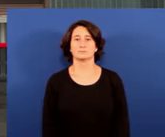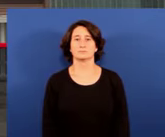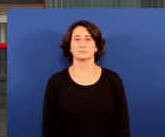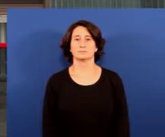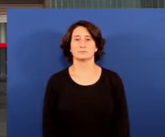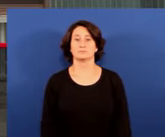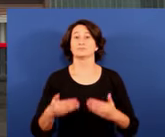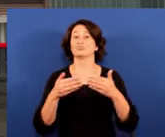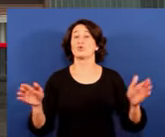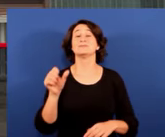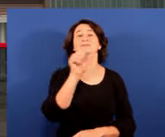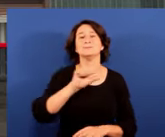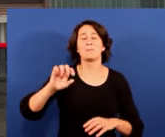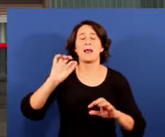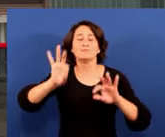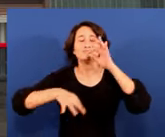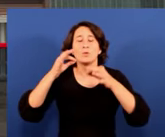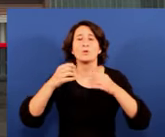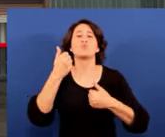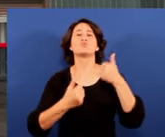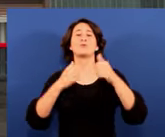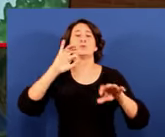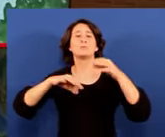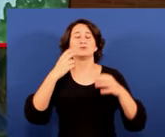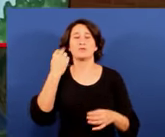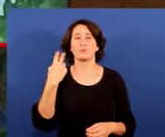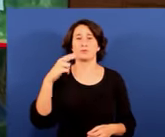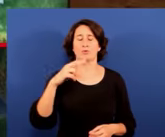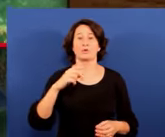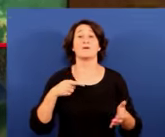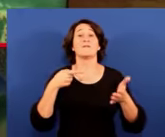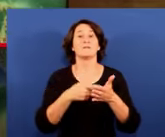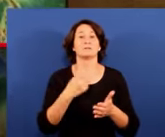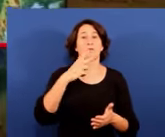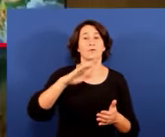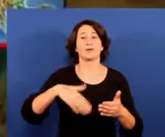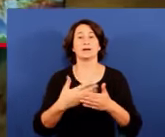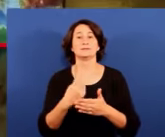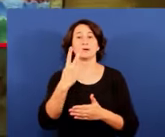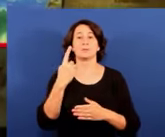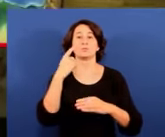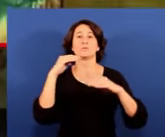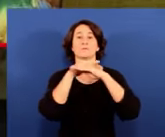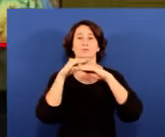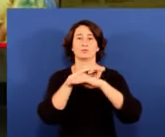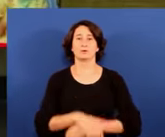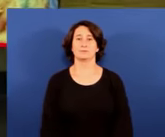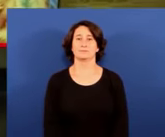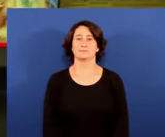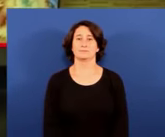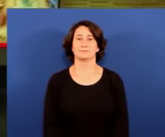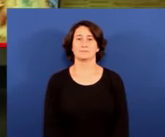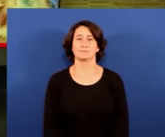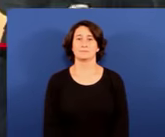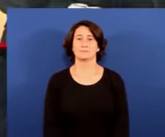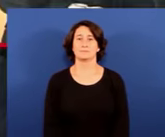Con motivo de la celebración del Día Mundial de las Aves el pasado 7 de octubre, decenas de personas participaron en las visitas guiadas al Urdaibai Bird